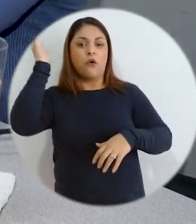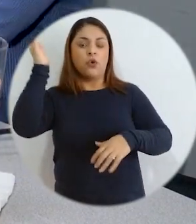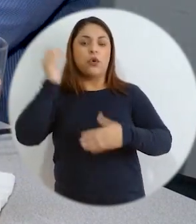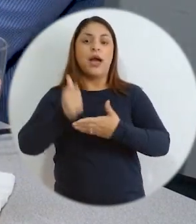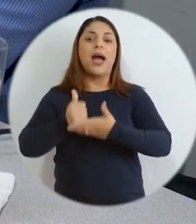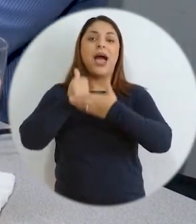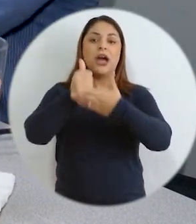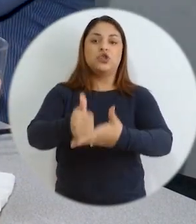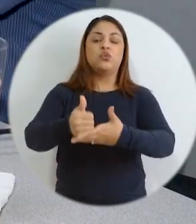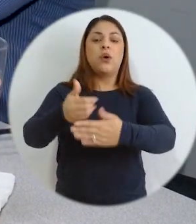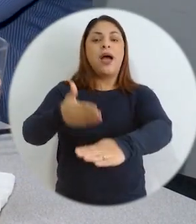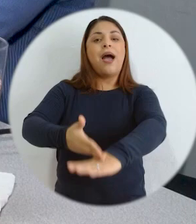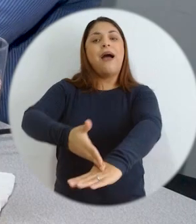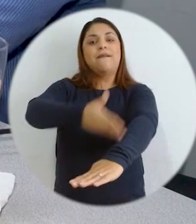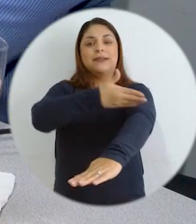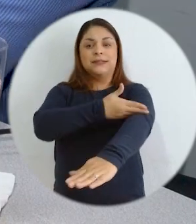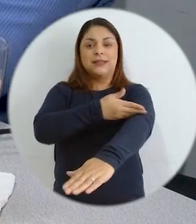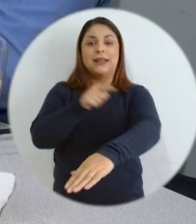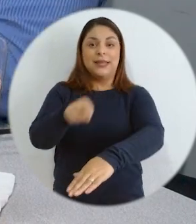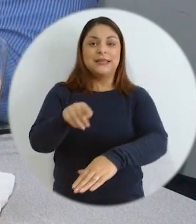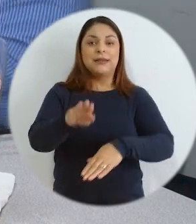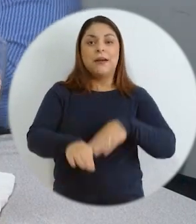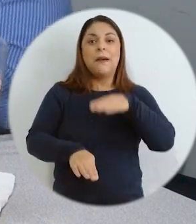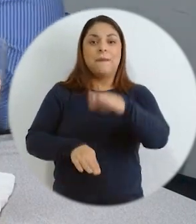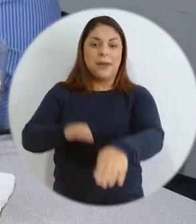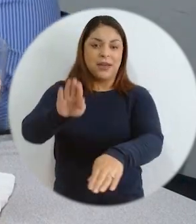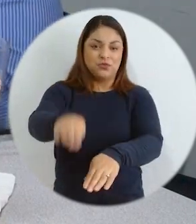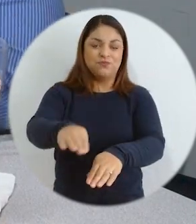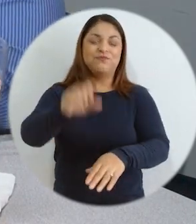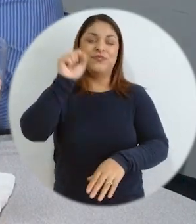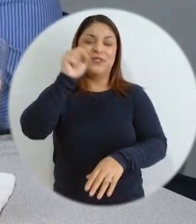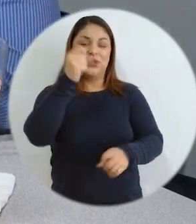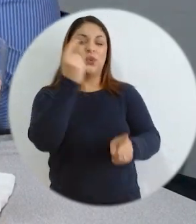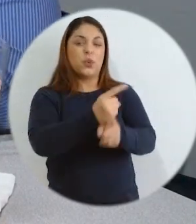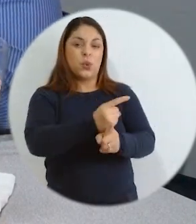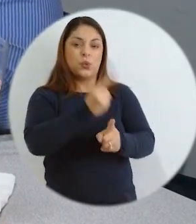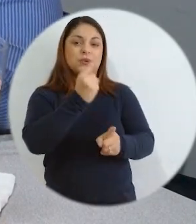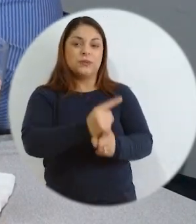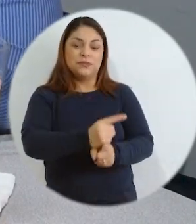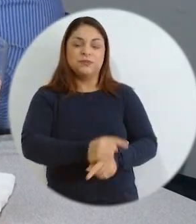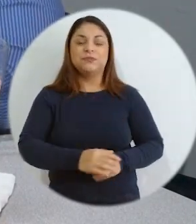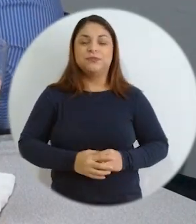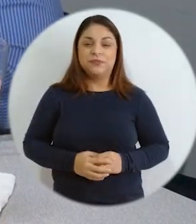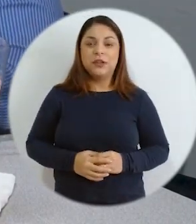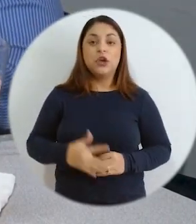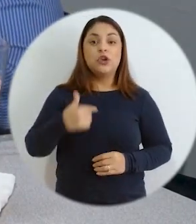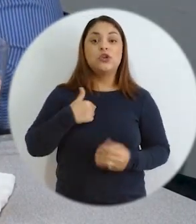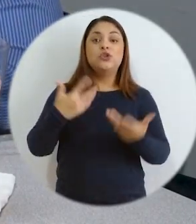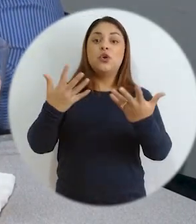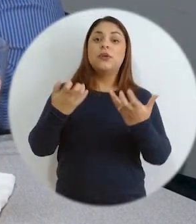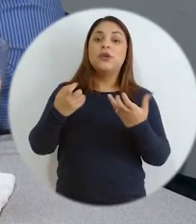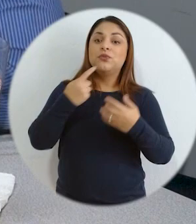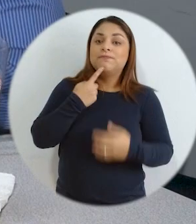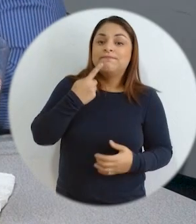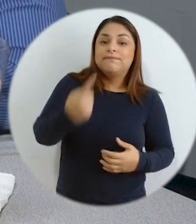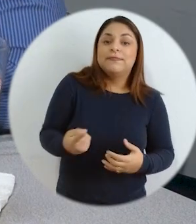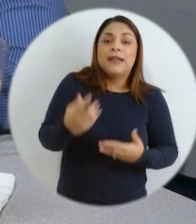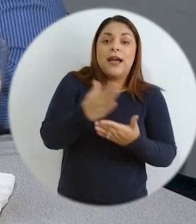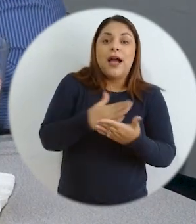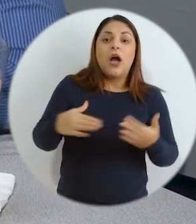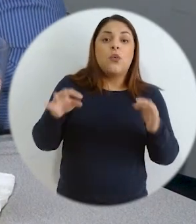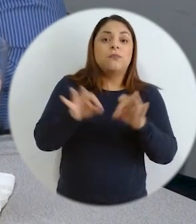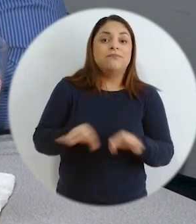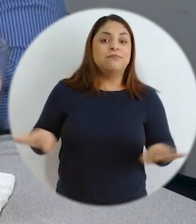ese foro que contribuyan a avanzar hacia ese paso. Correcto. Y aquí a mí sí me gustaría mencionar algo que es